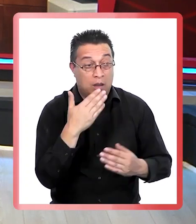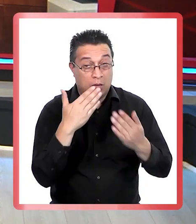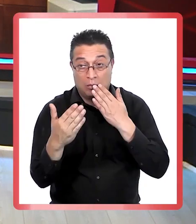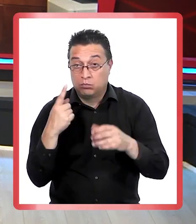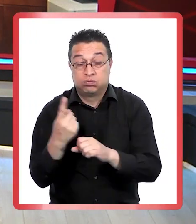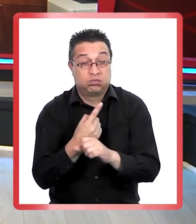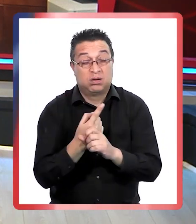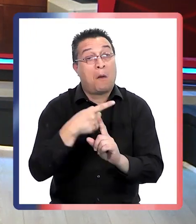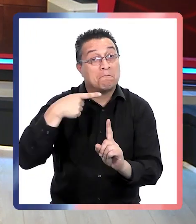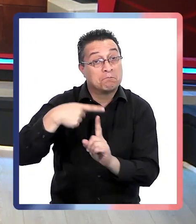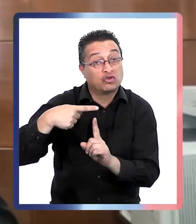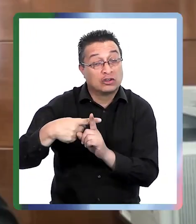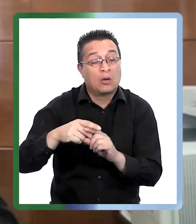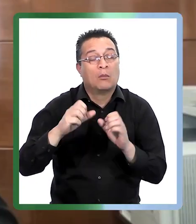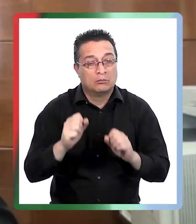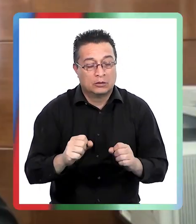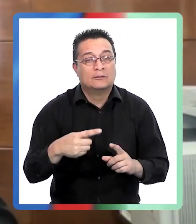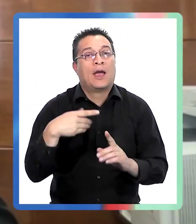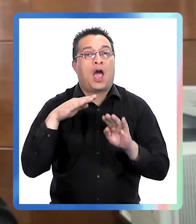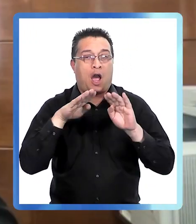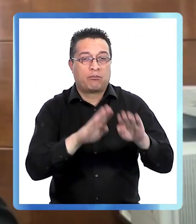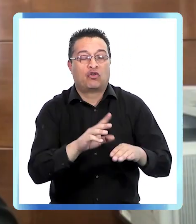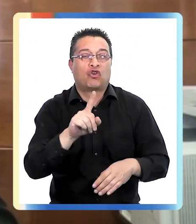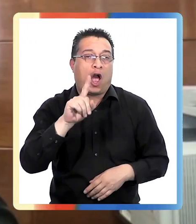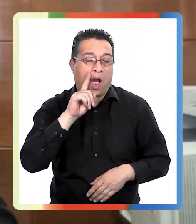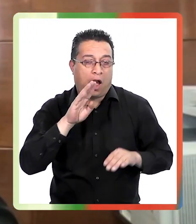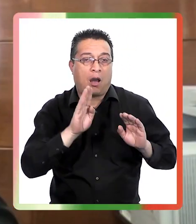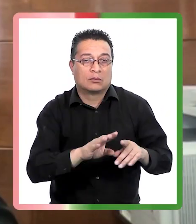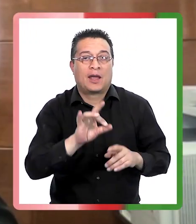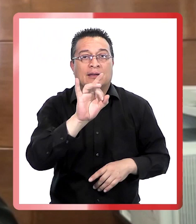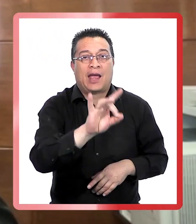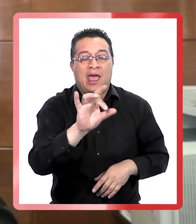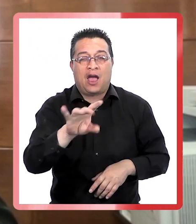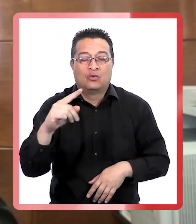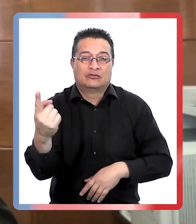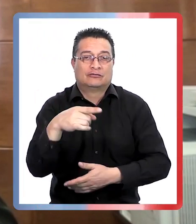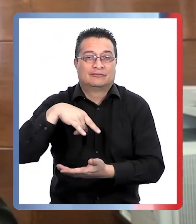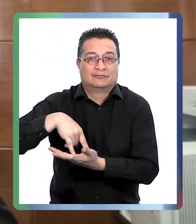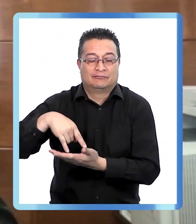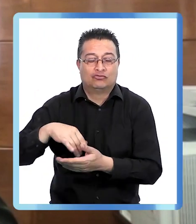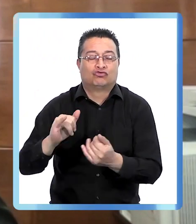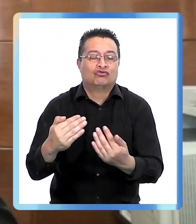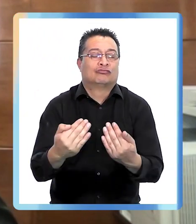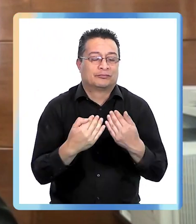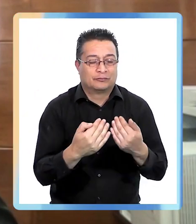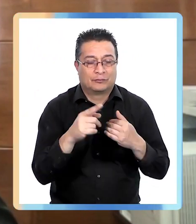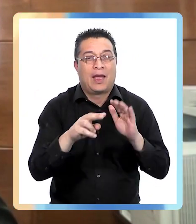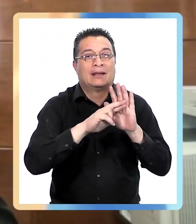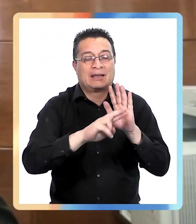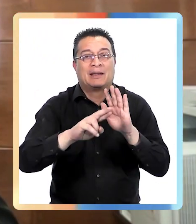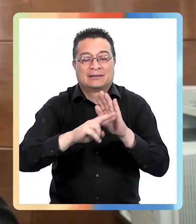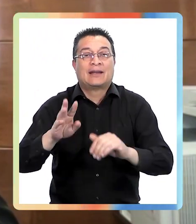diálogo sea fructífero, vamos a ir contando con el apoyo de cada uno también de los parlamentarios y parlamentarias que